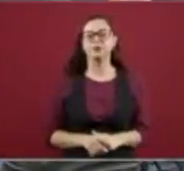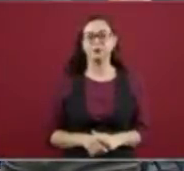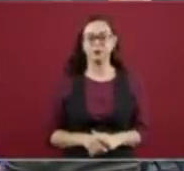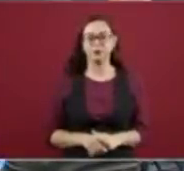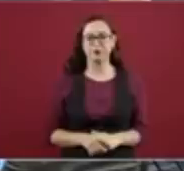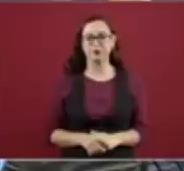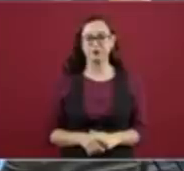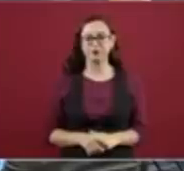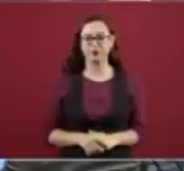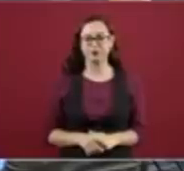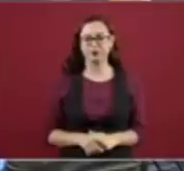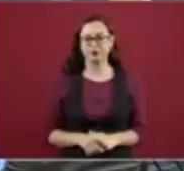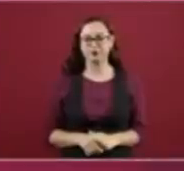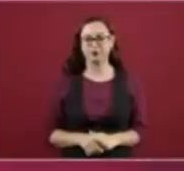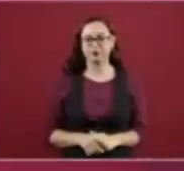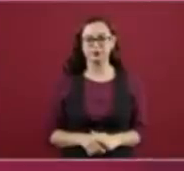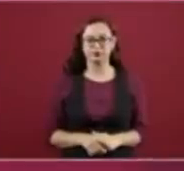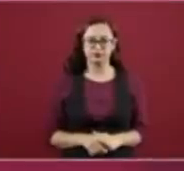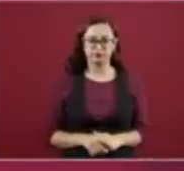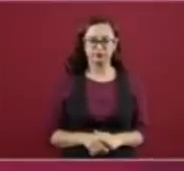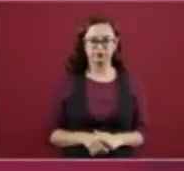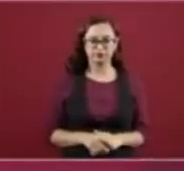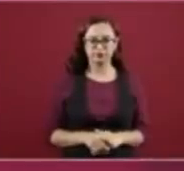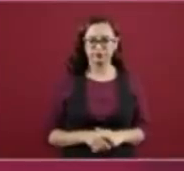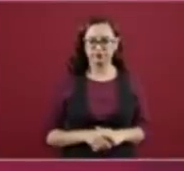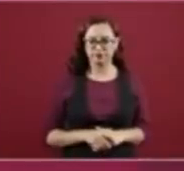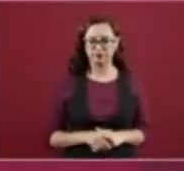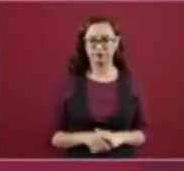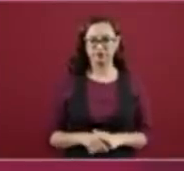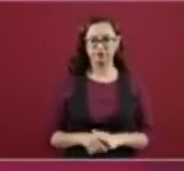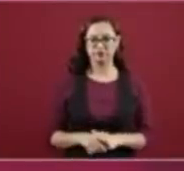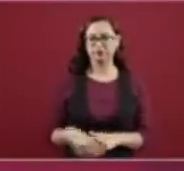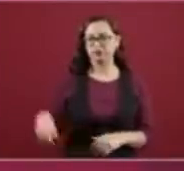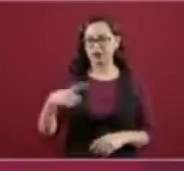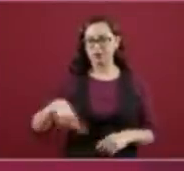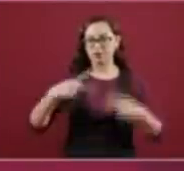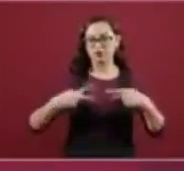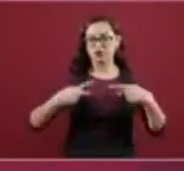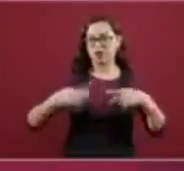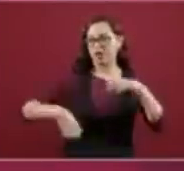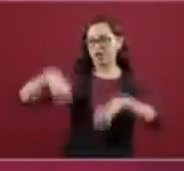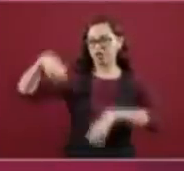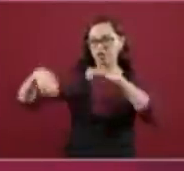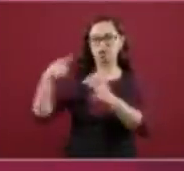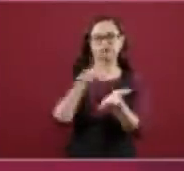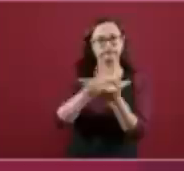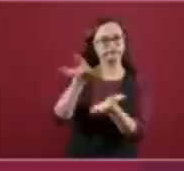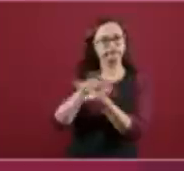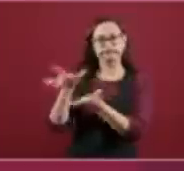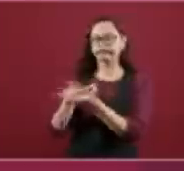se va a seguir apoyando a los adultos mayores, son